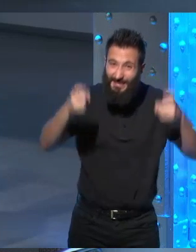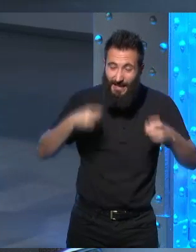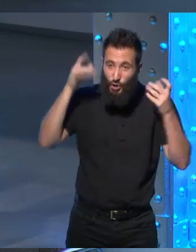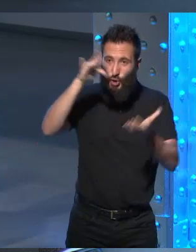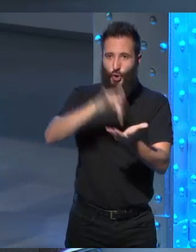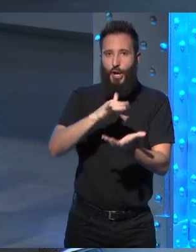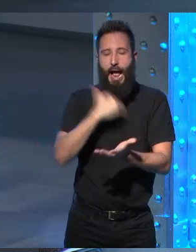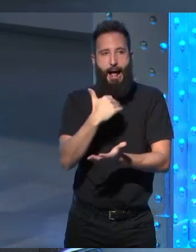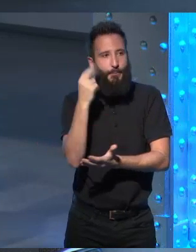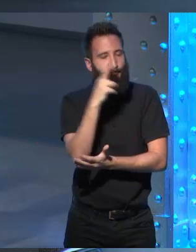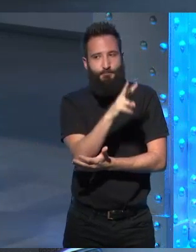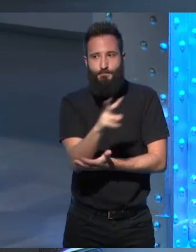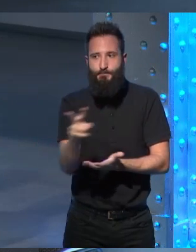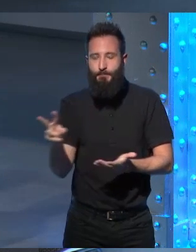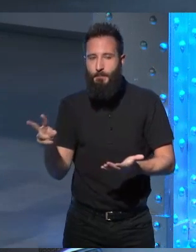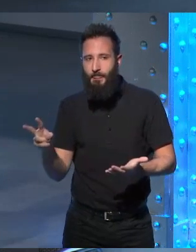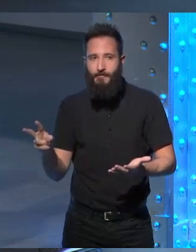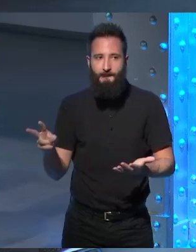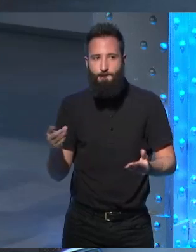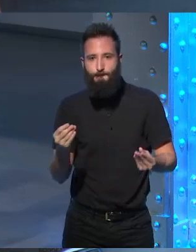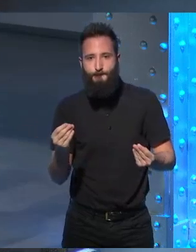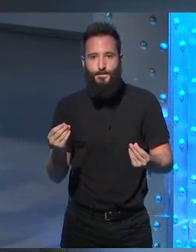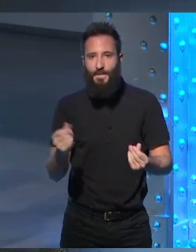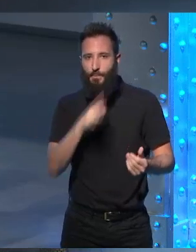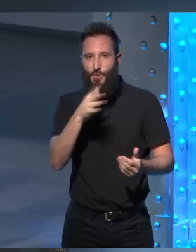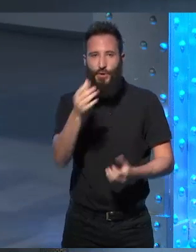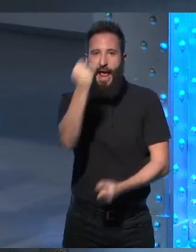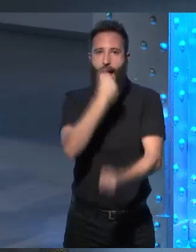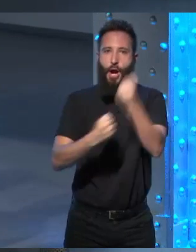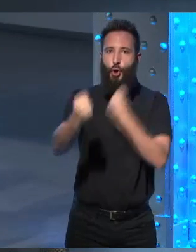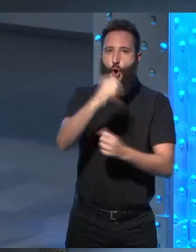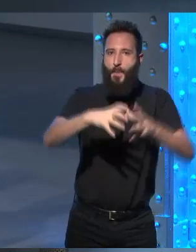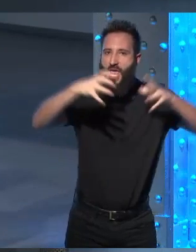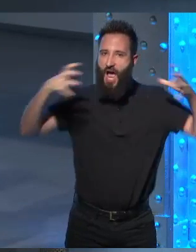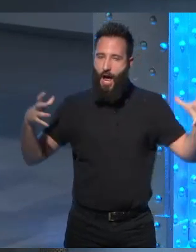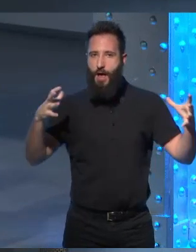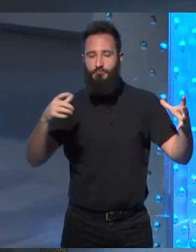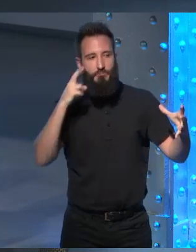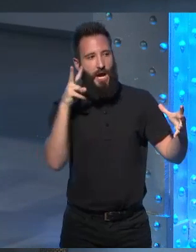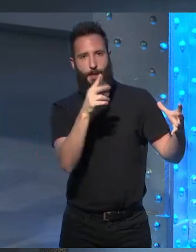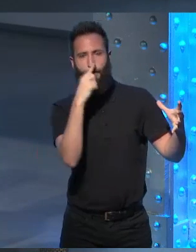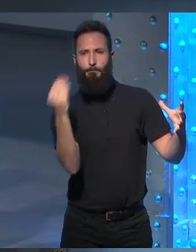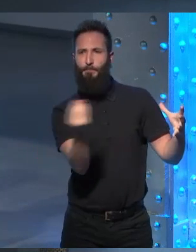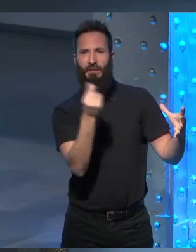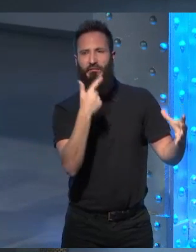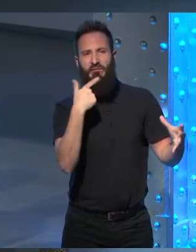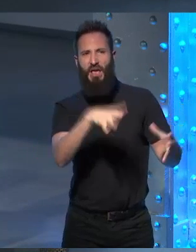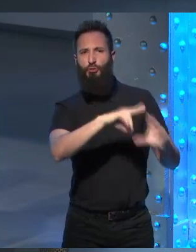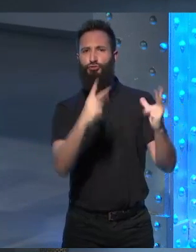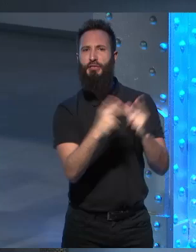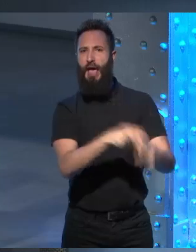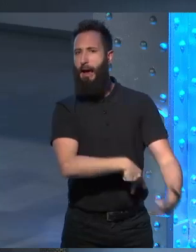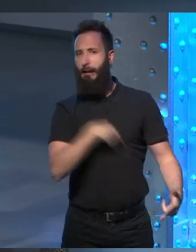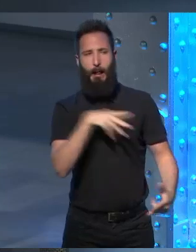que veo que la macroeconomía se percibe como algo ininteligible para la